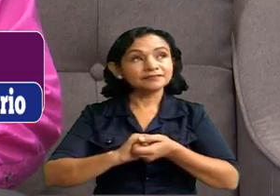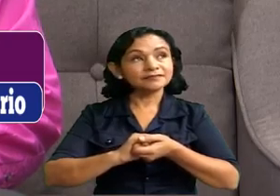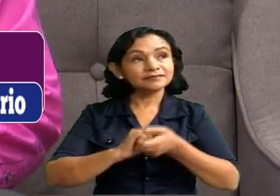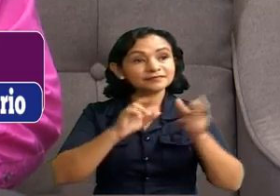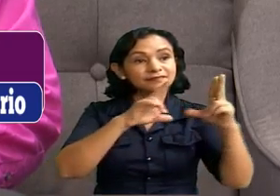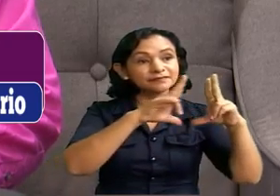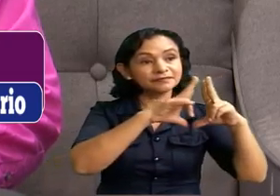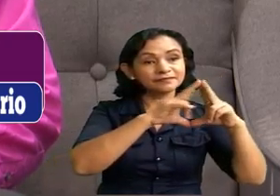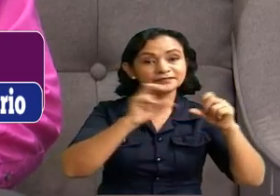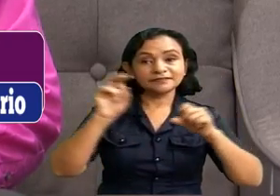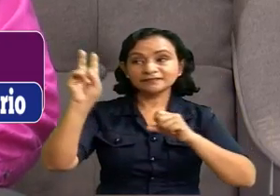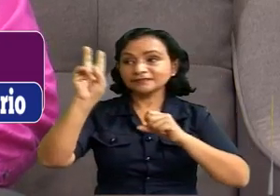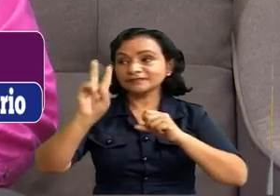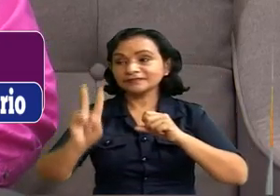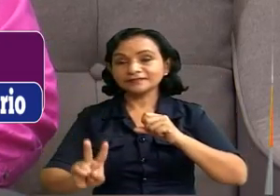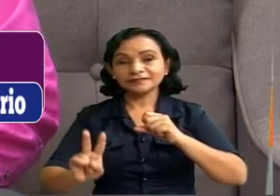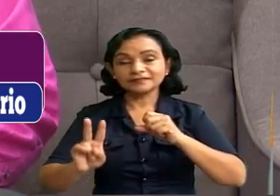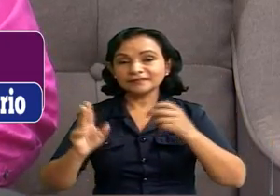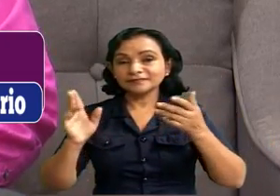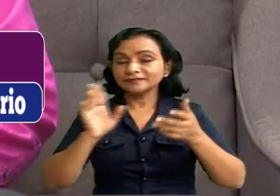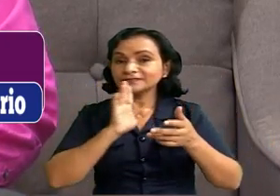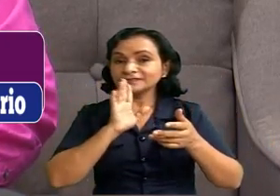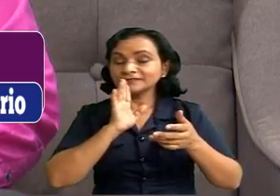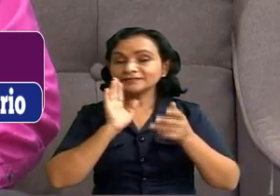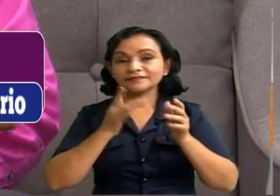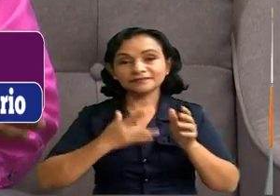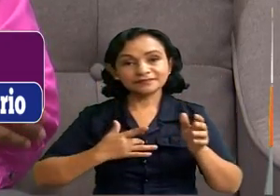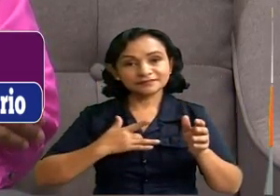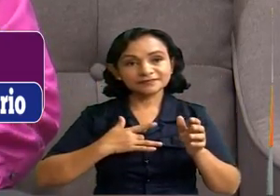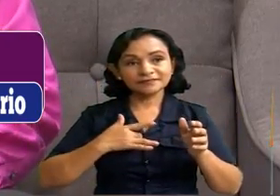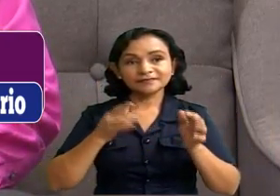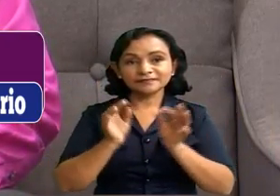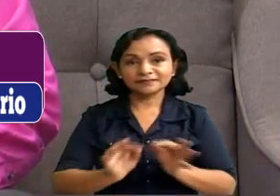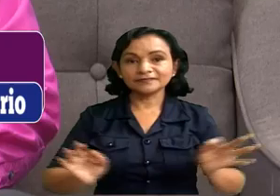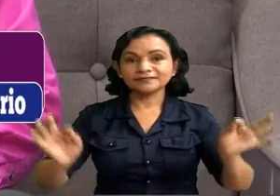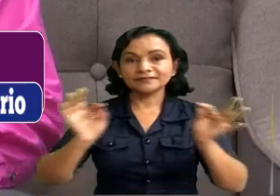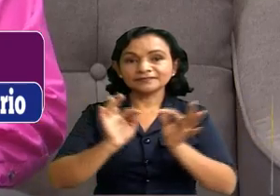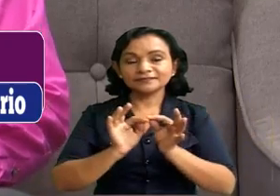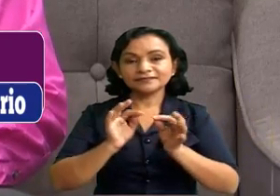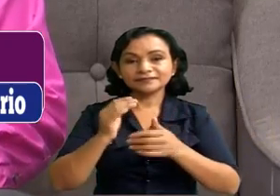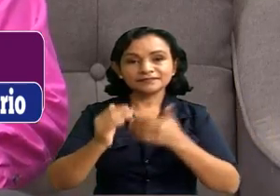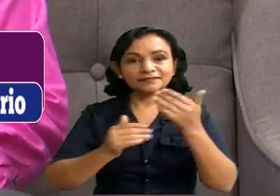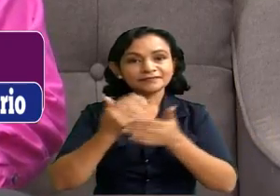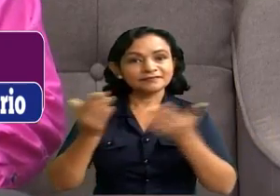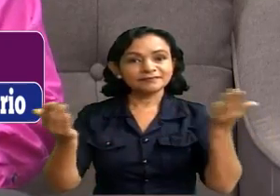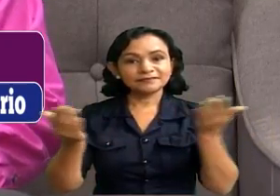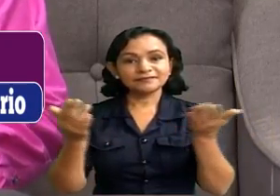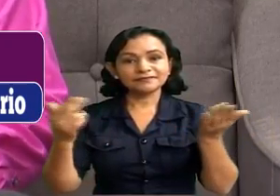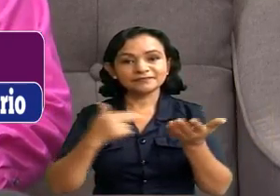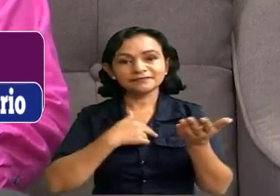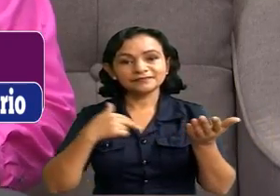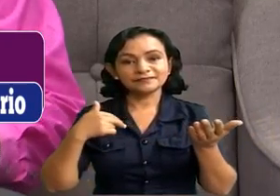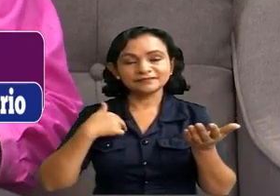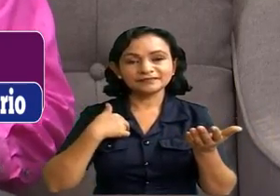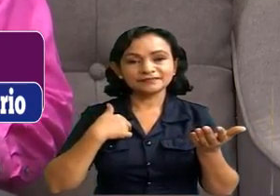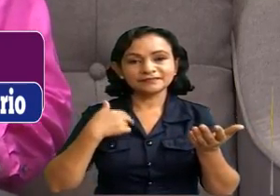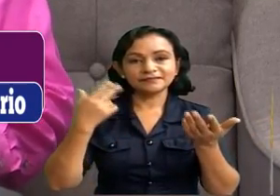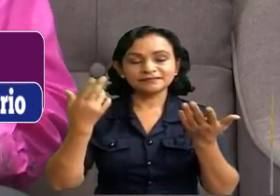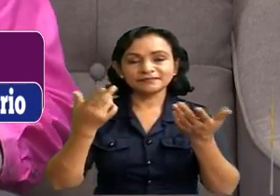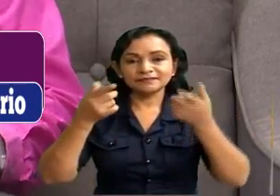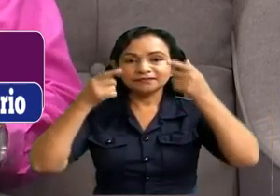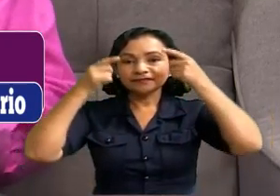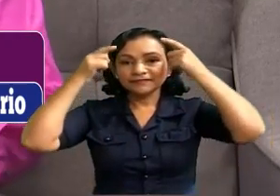República Bolivariana de Venezuela y Nicaragua es necesariamente pasar por paso obligatorio, por cita obligatoria de Hugo Rafael Chávez